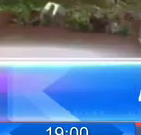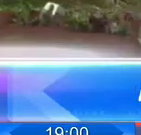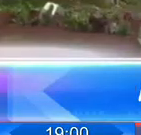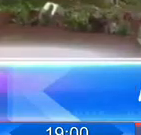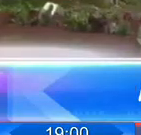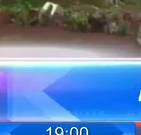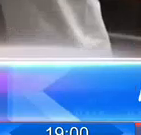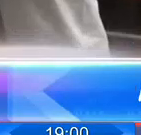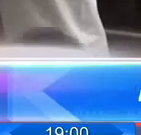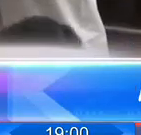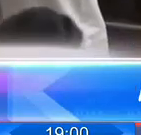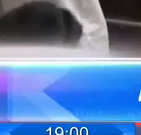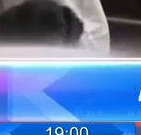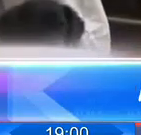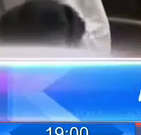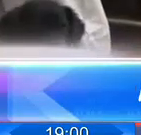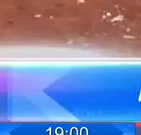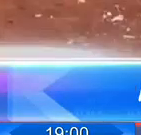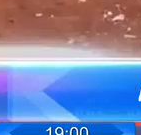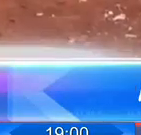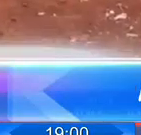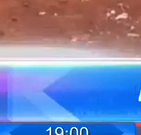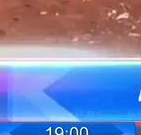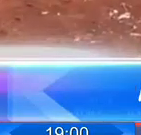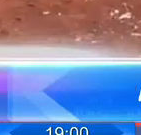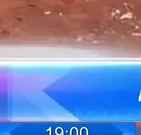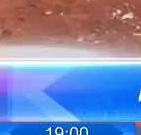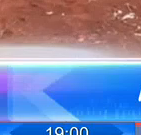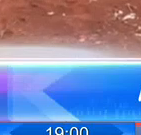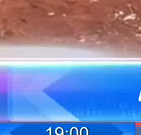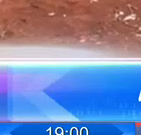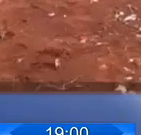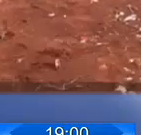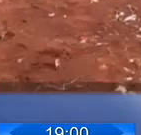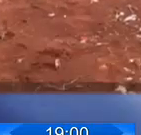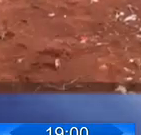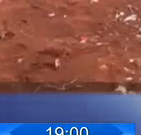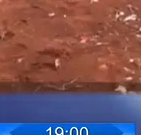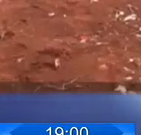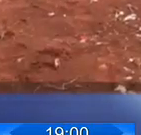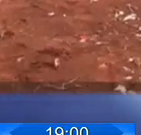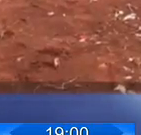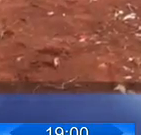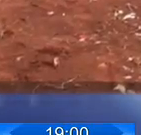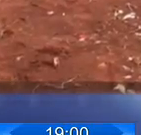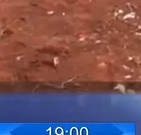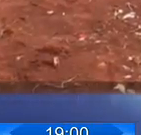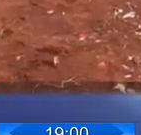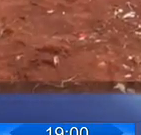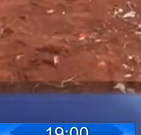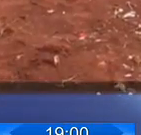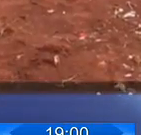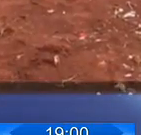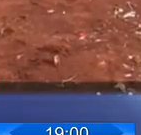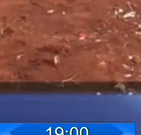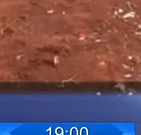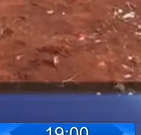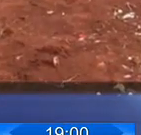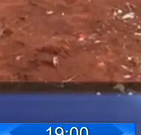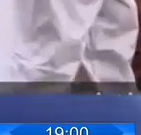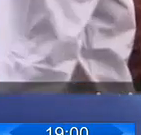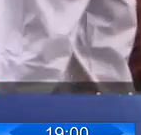en cementerios se amontonan los cadáveres en fundas y en los propios ataúdes por la falta de